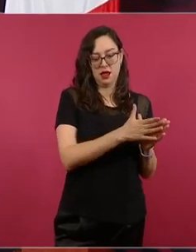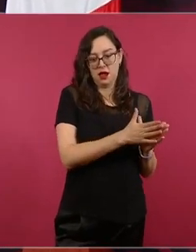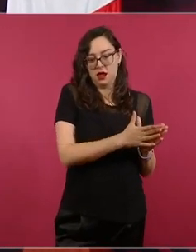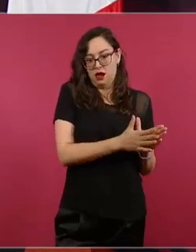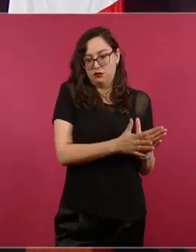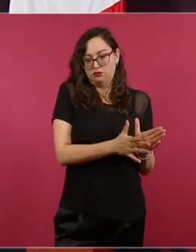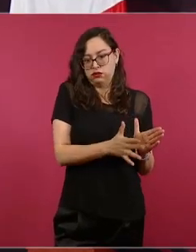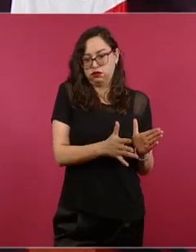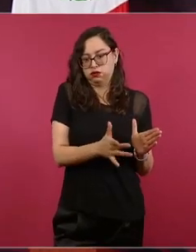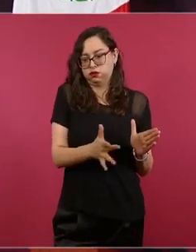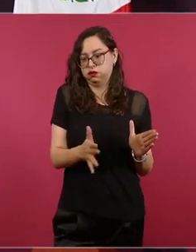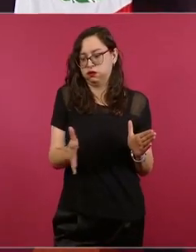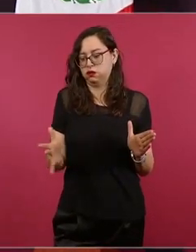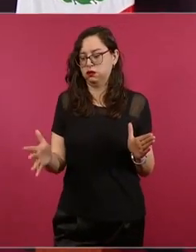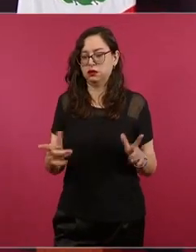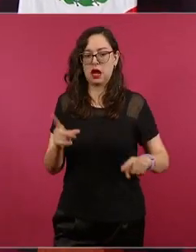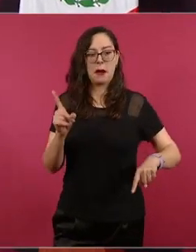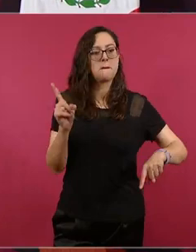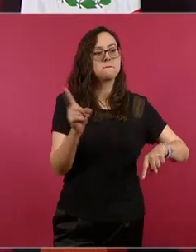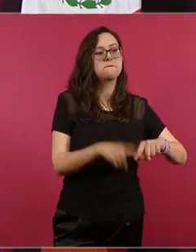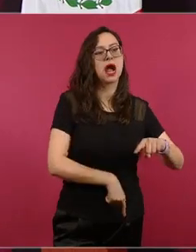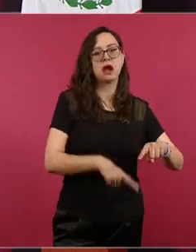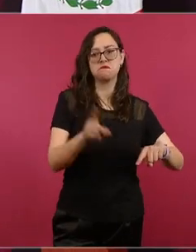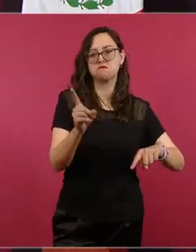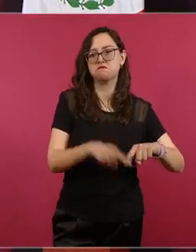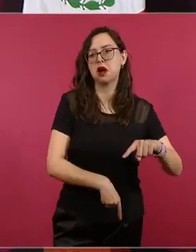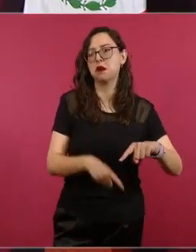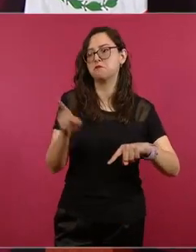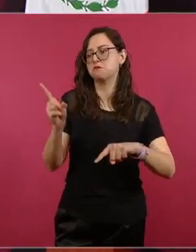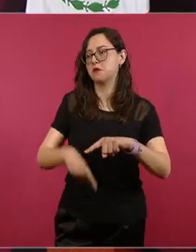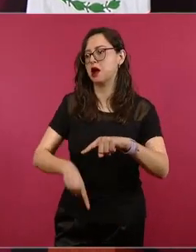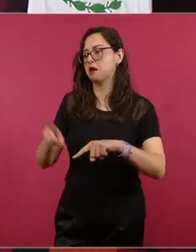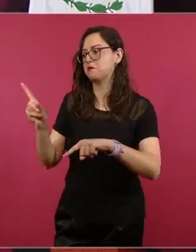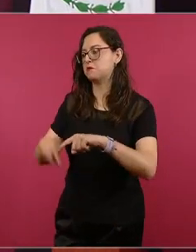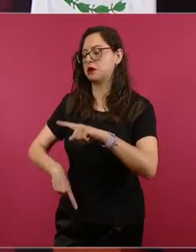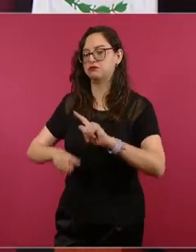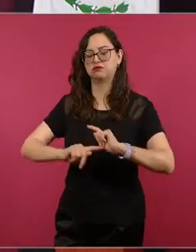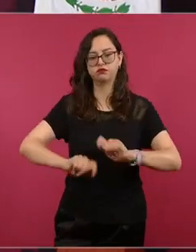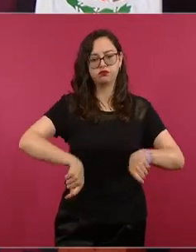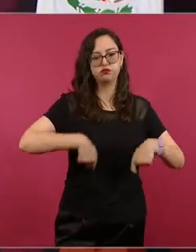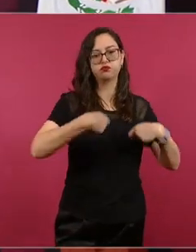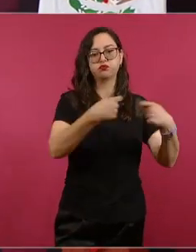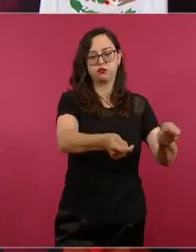las políticas privatizadoras, se dejaron de construir